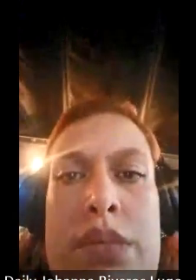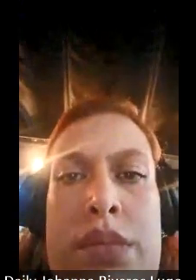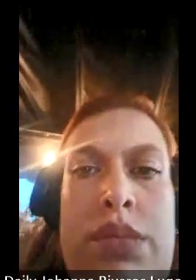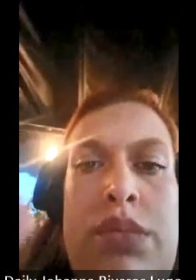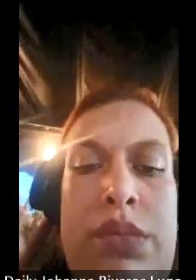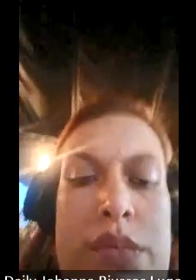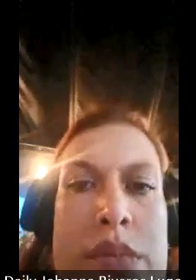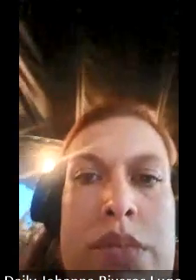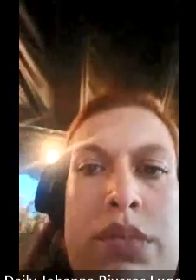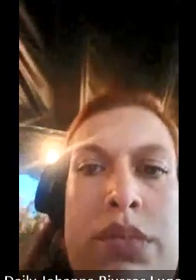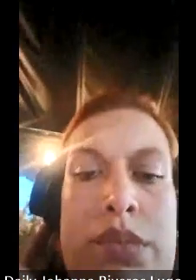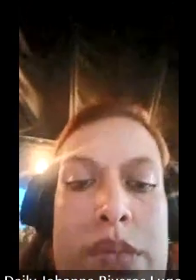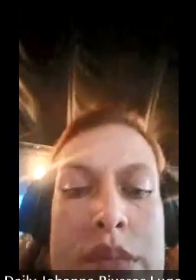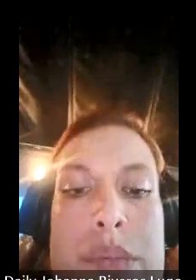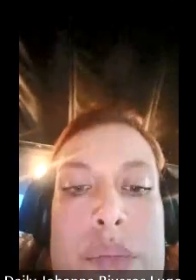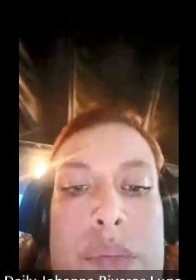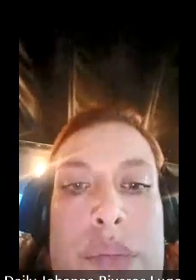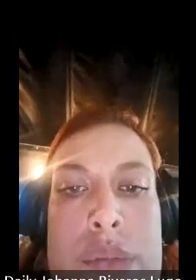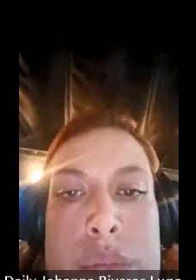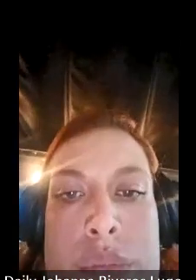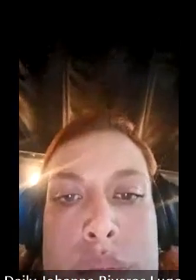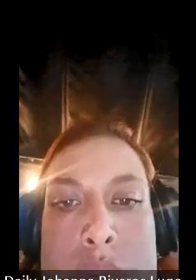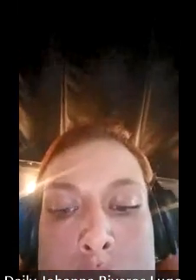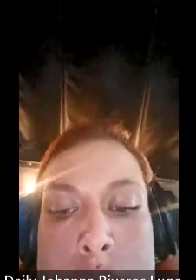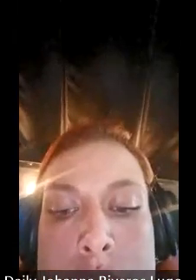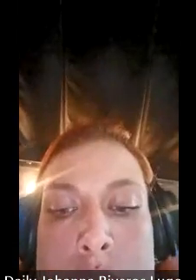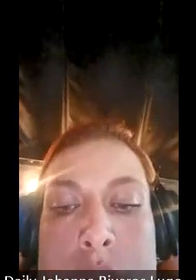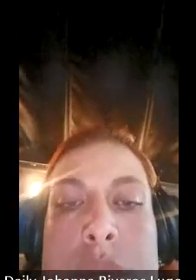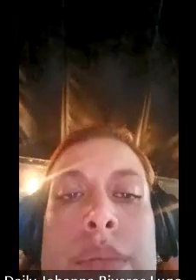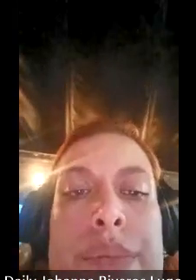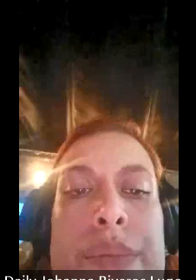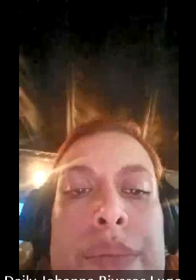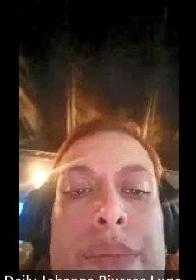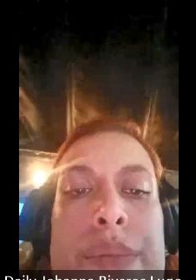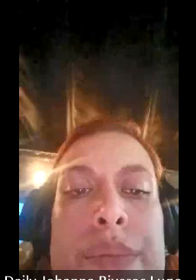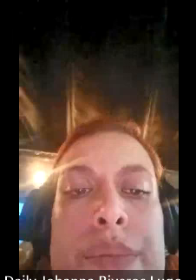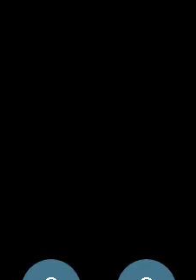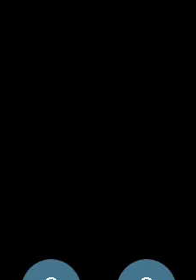Física y las fichas convocadas para esta sesión es la